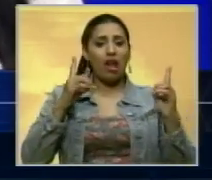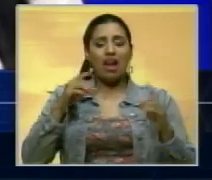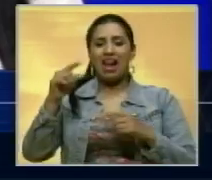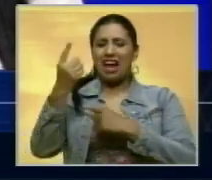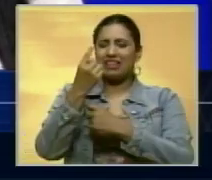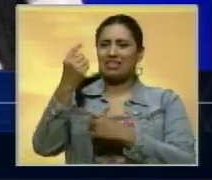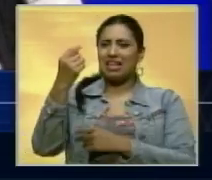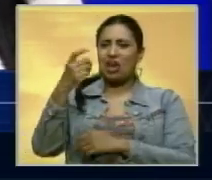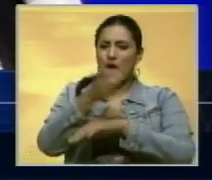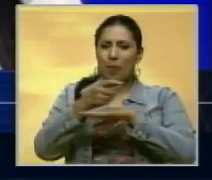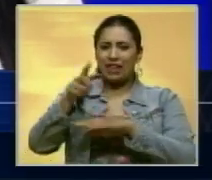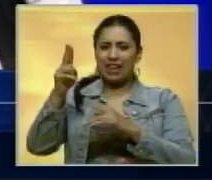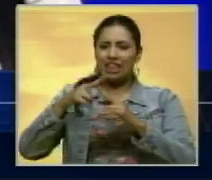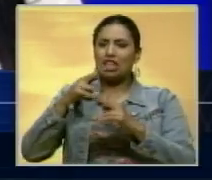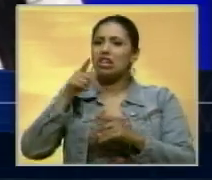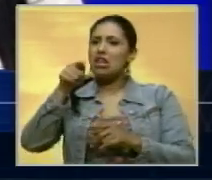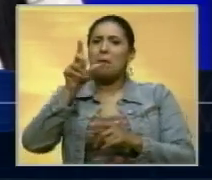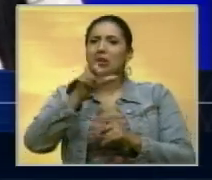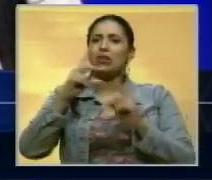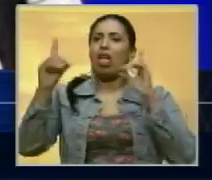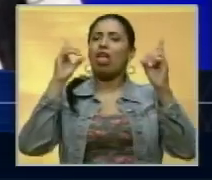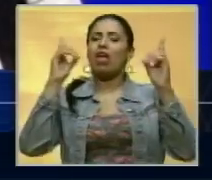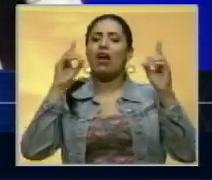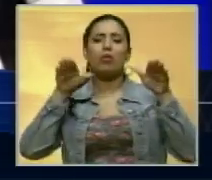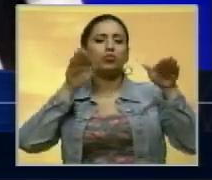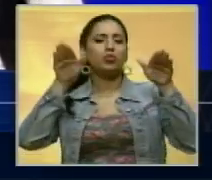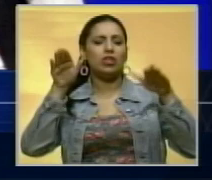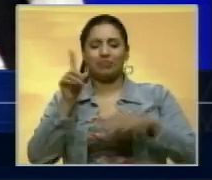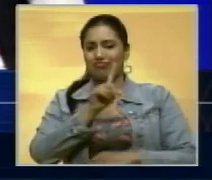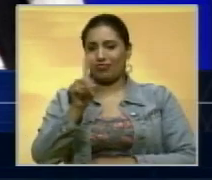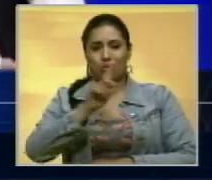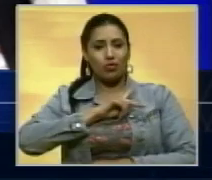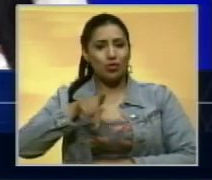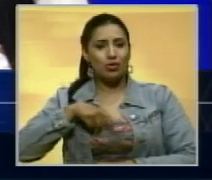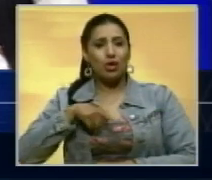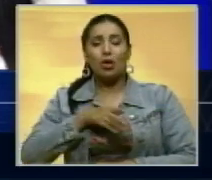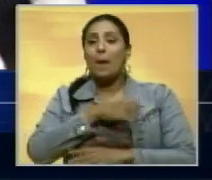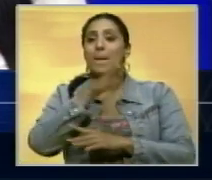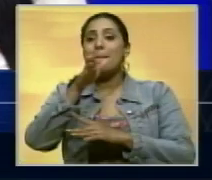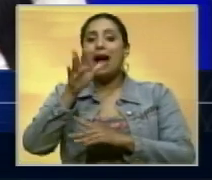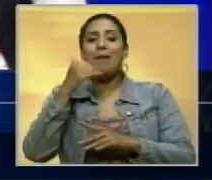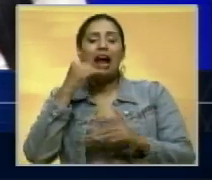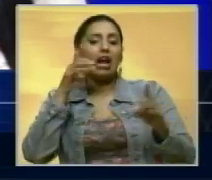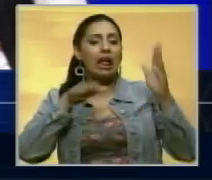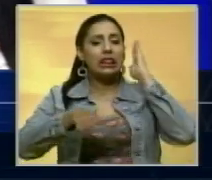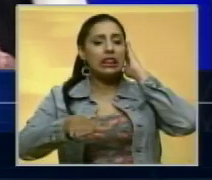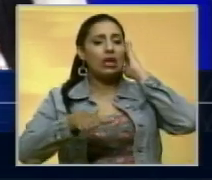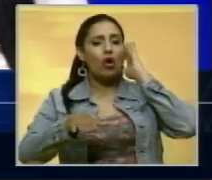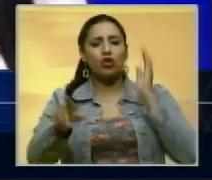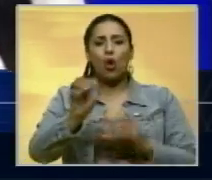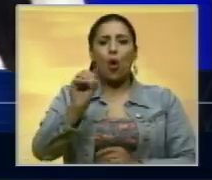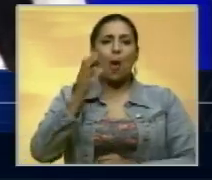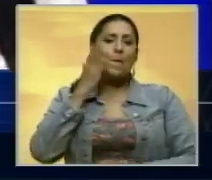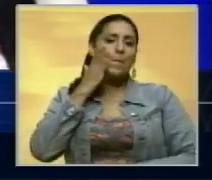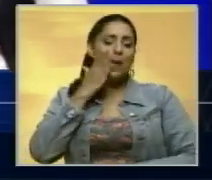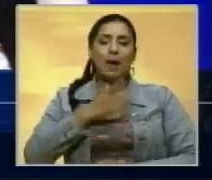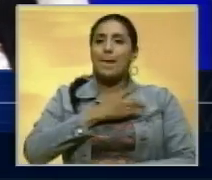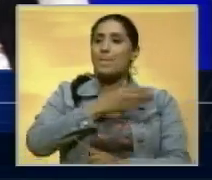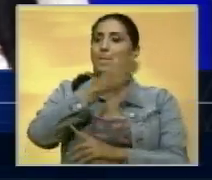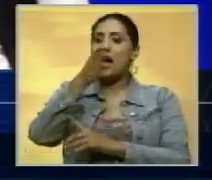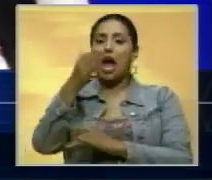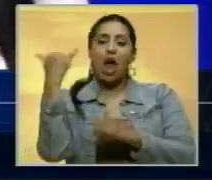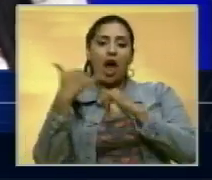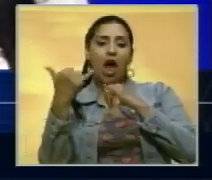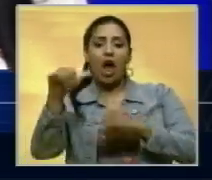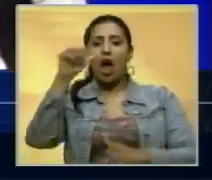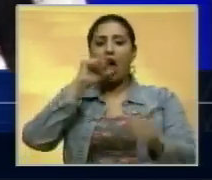dijo el gobernador del Táchira. No lo estamos haciendo ni por hobby ni con la intención de ir a buscar una discoteca o que las madres vayan a caerse